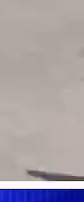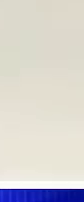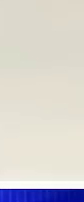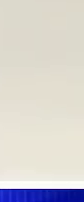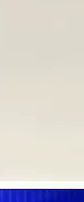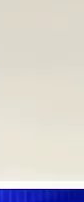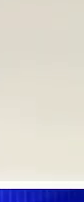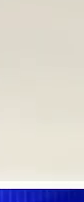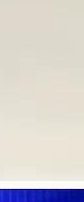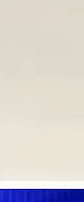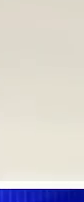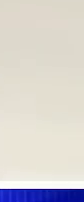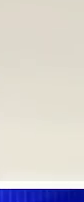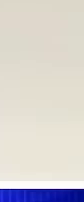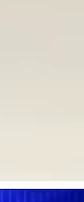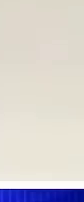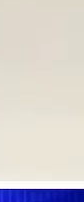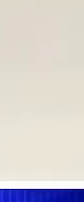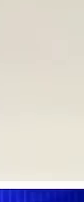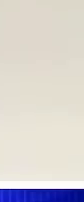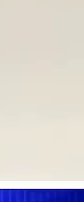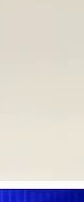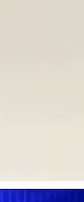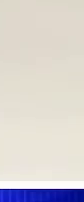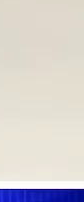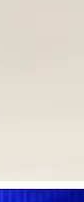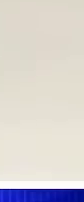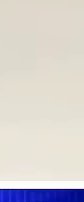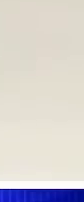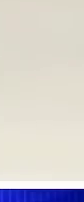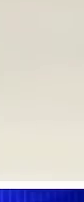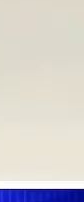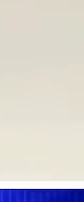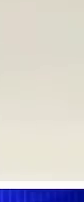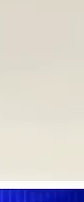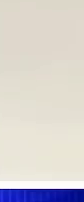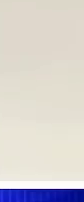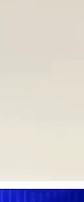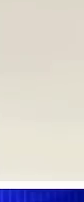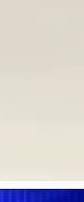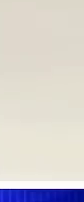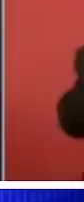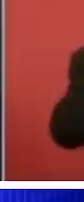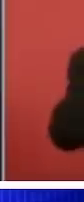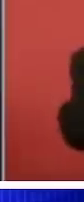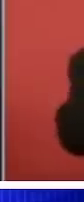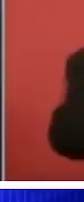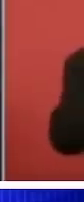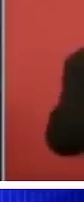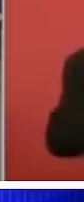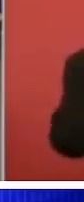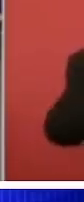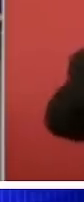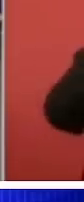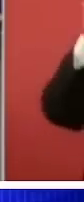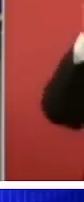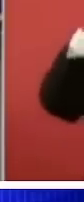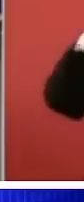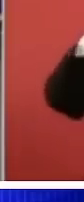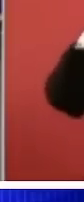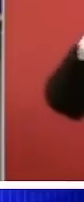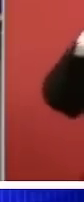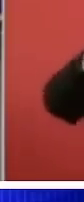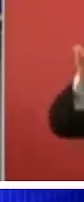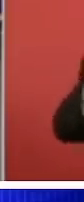también estaré con mucho cellay y les invito a que sigan pendientes de los próximos vídeos y nos vemos a la próxima con mucha más información